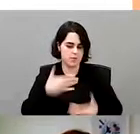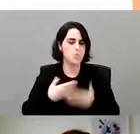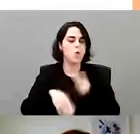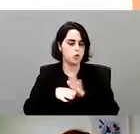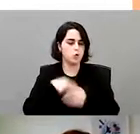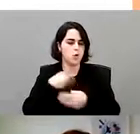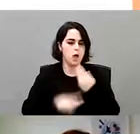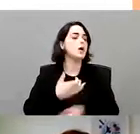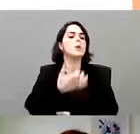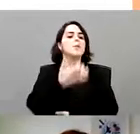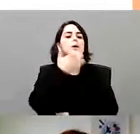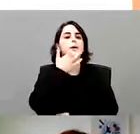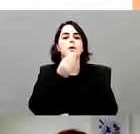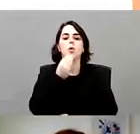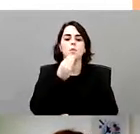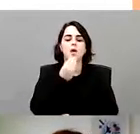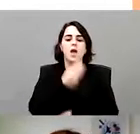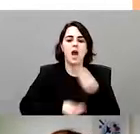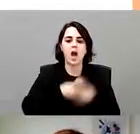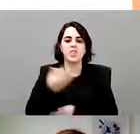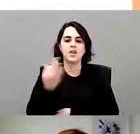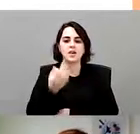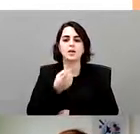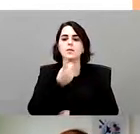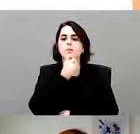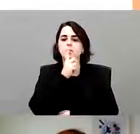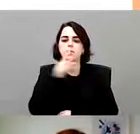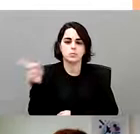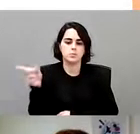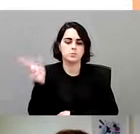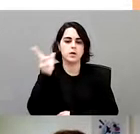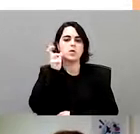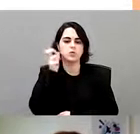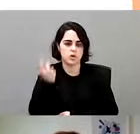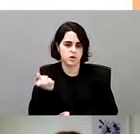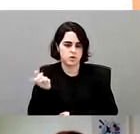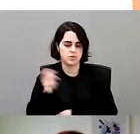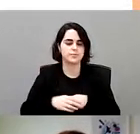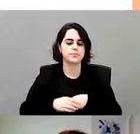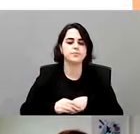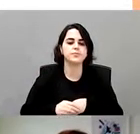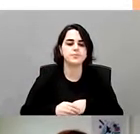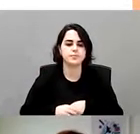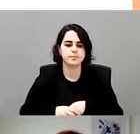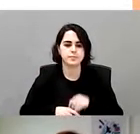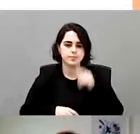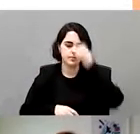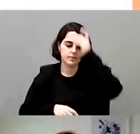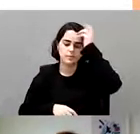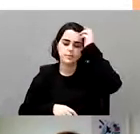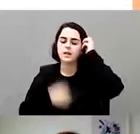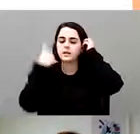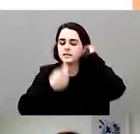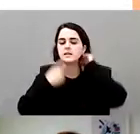por ejemplo, comer, muchas veces pues te hace el gesto de comer o escuchar. Se siguió insistiendo